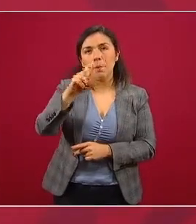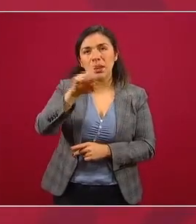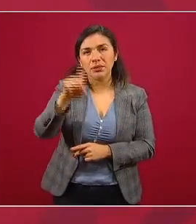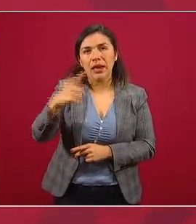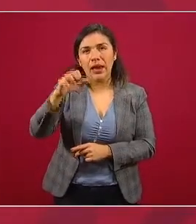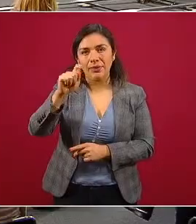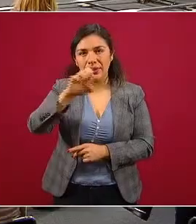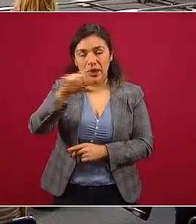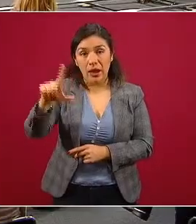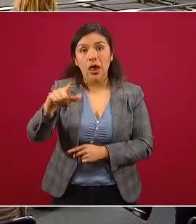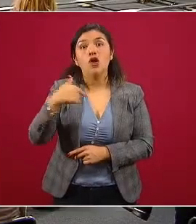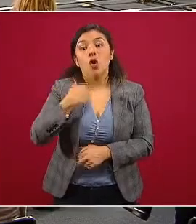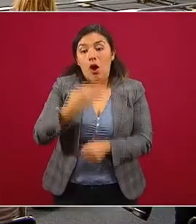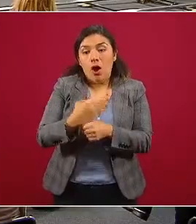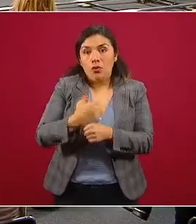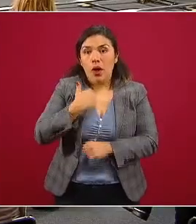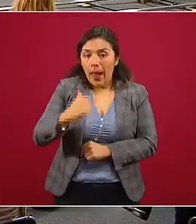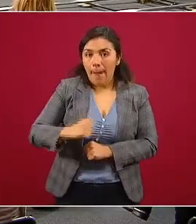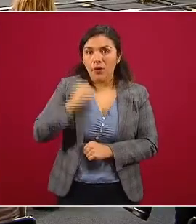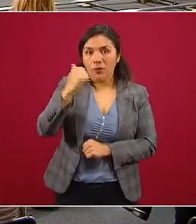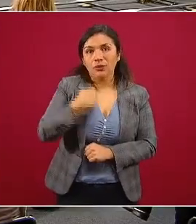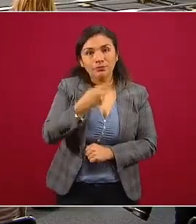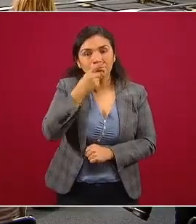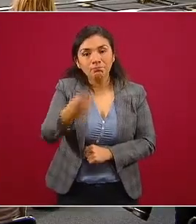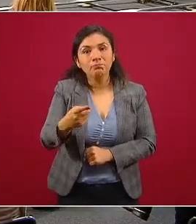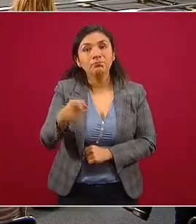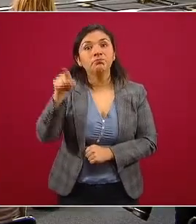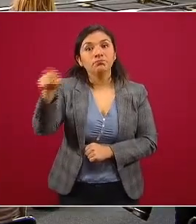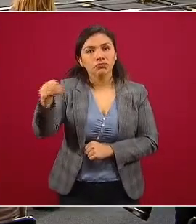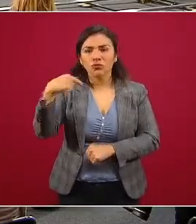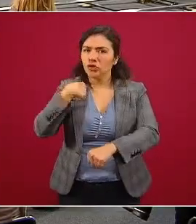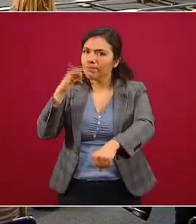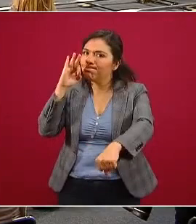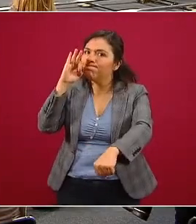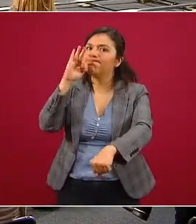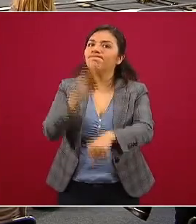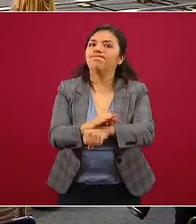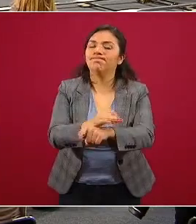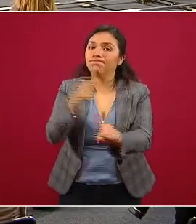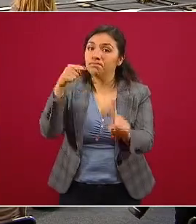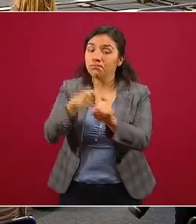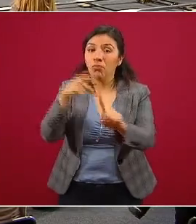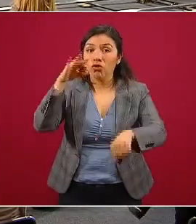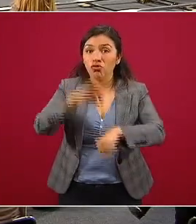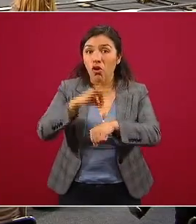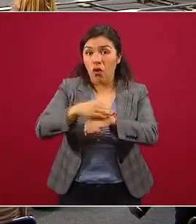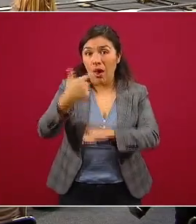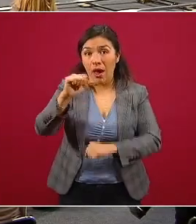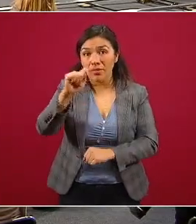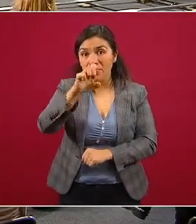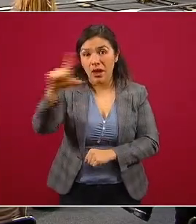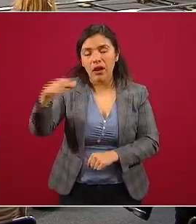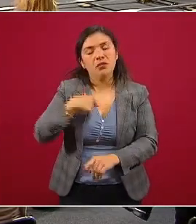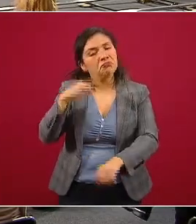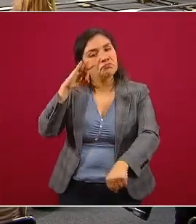que aprovecho para decir que lo respaldamos porque